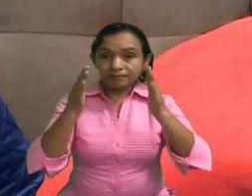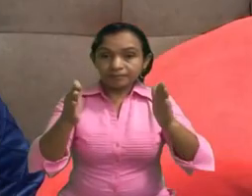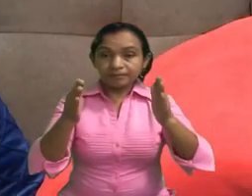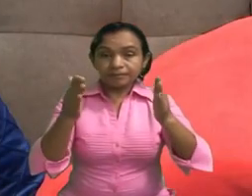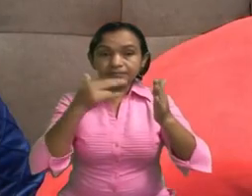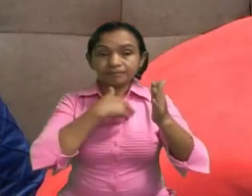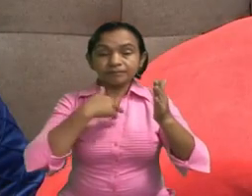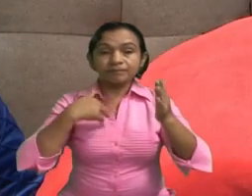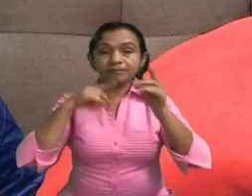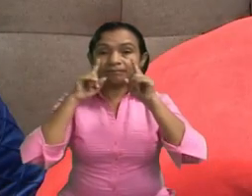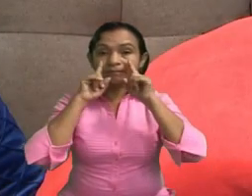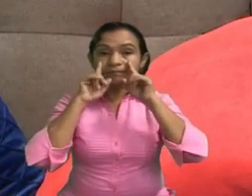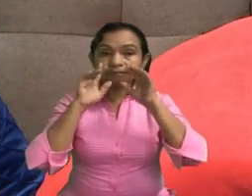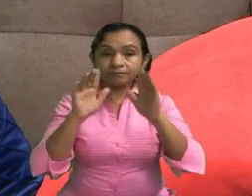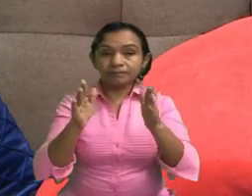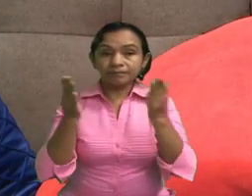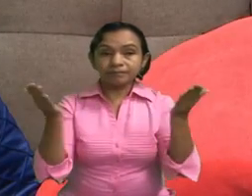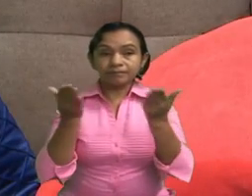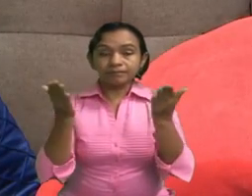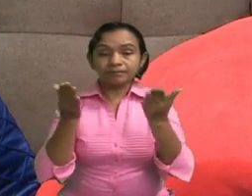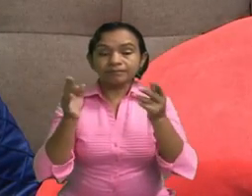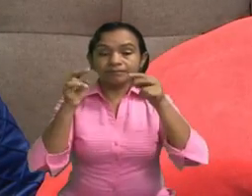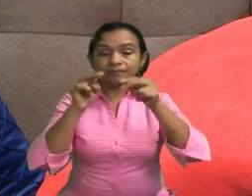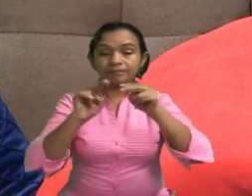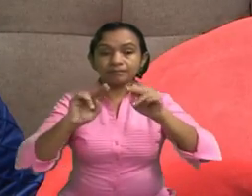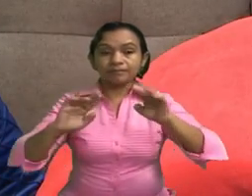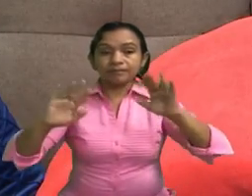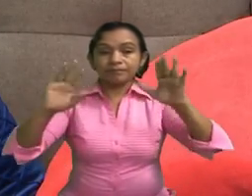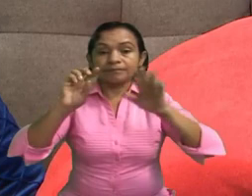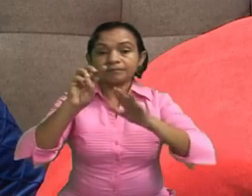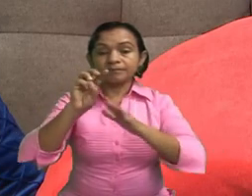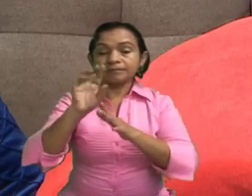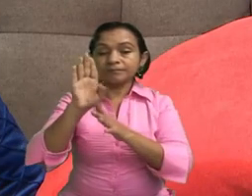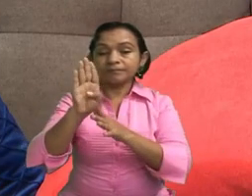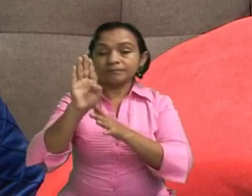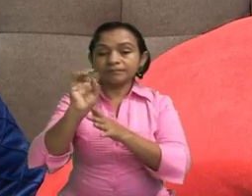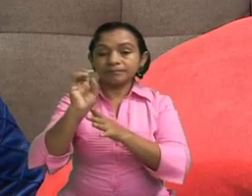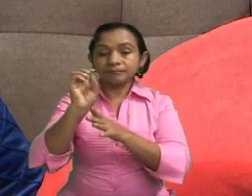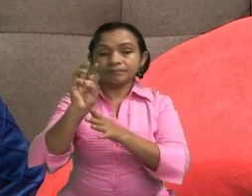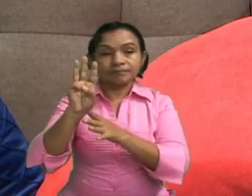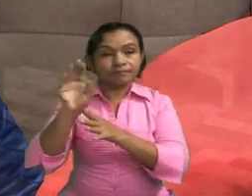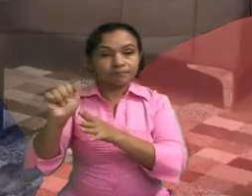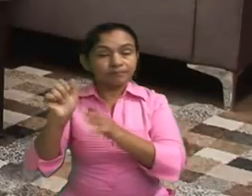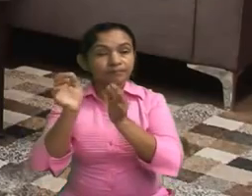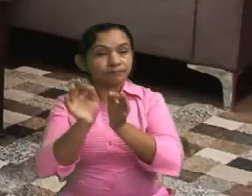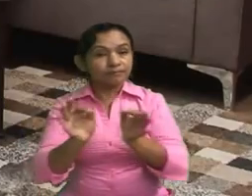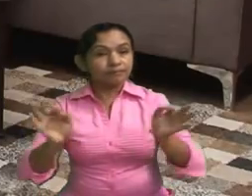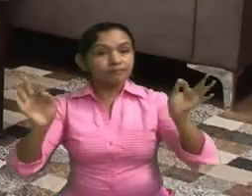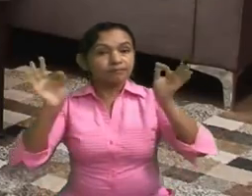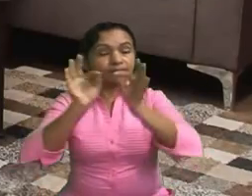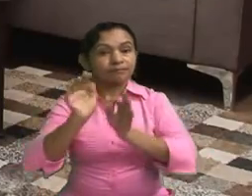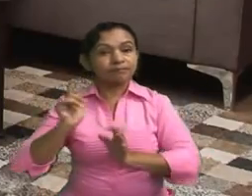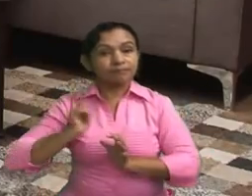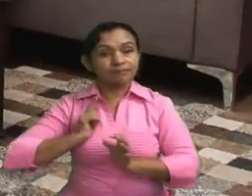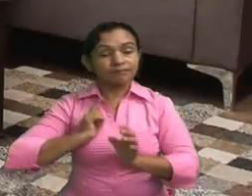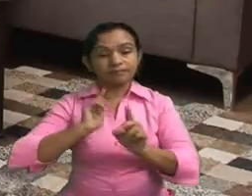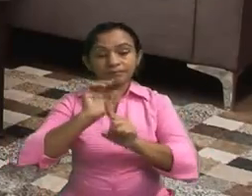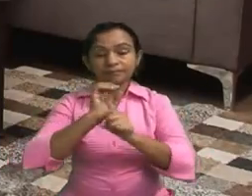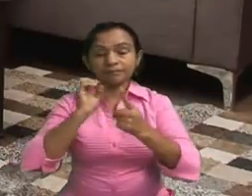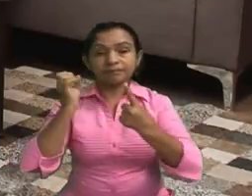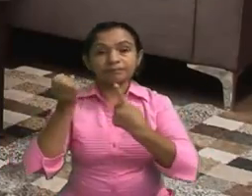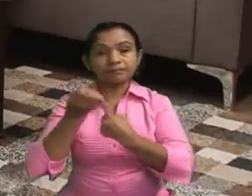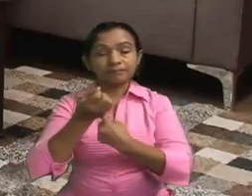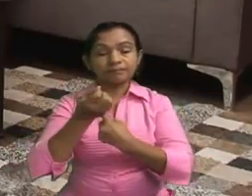la conservación de la Reserva Natural de Osagua y qué importante que existan organismos que